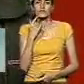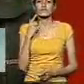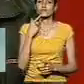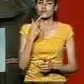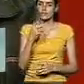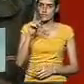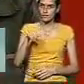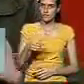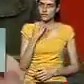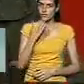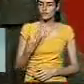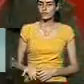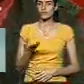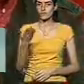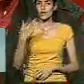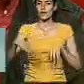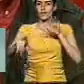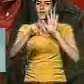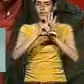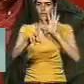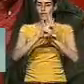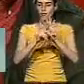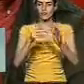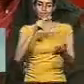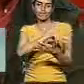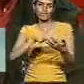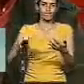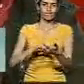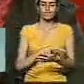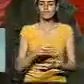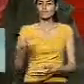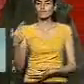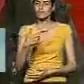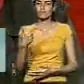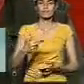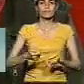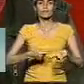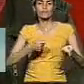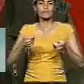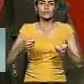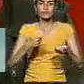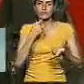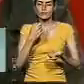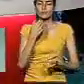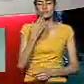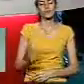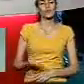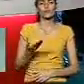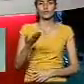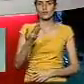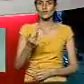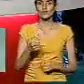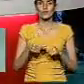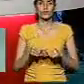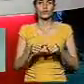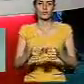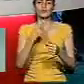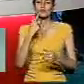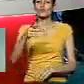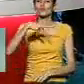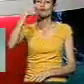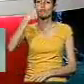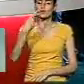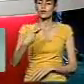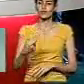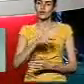en ese sentido. La ley para el desarme y control de municiones va a ser un instrumento importante para seguir apuntalando la política